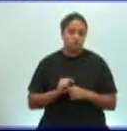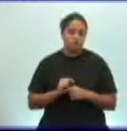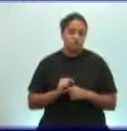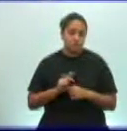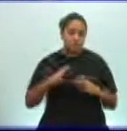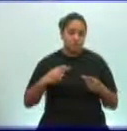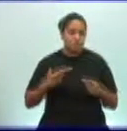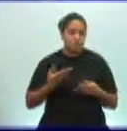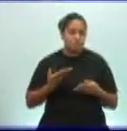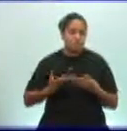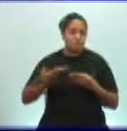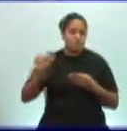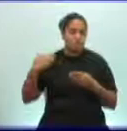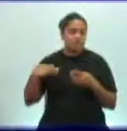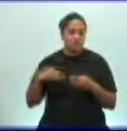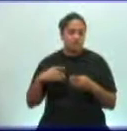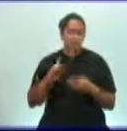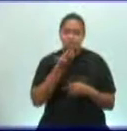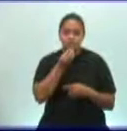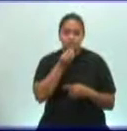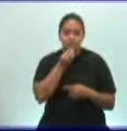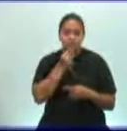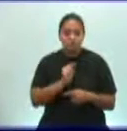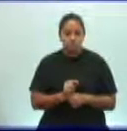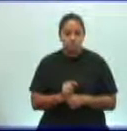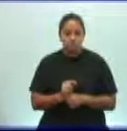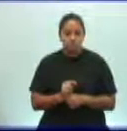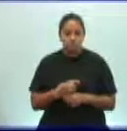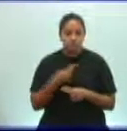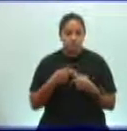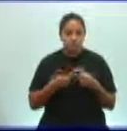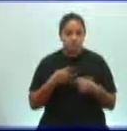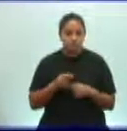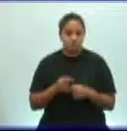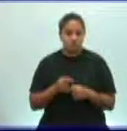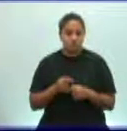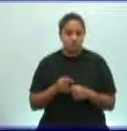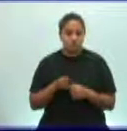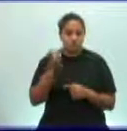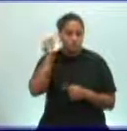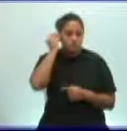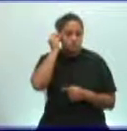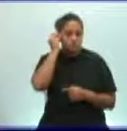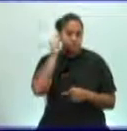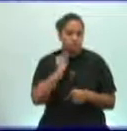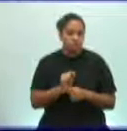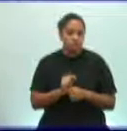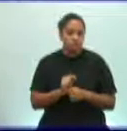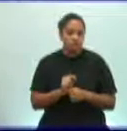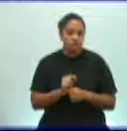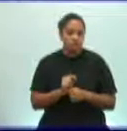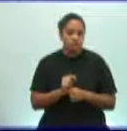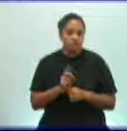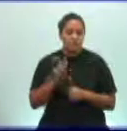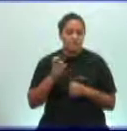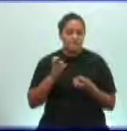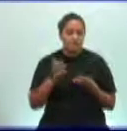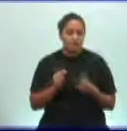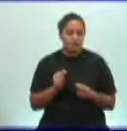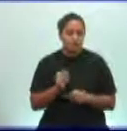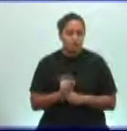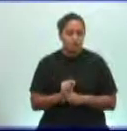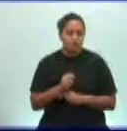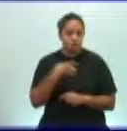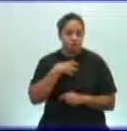solución es tomar conciencia del valor que tiene para saberlo aprovechar. No podrás detener la primavera, pero la